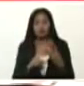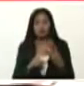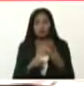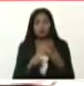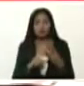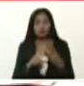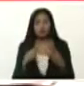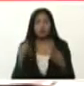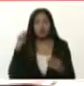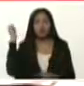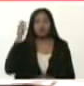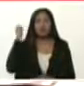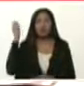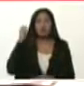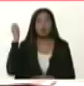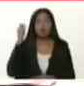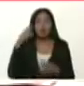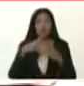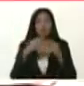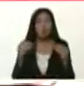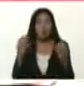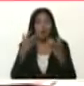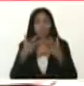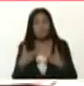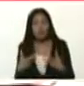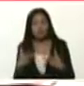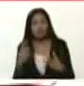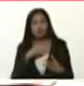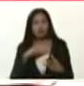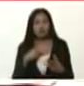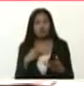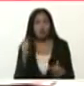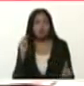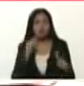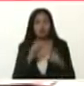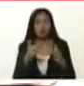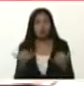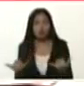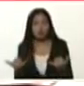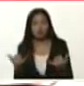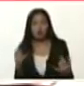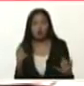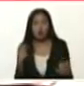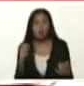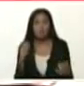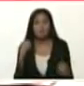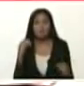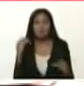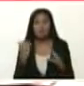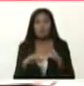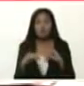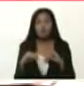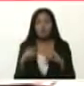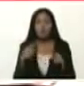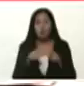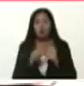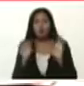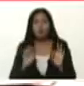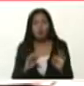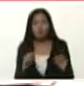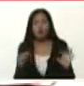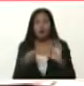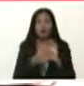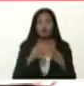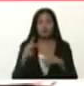en Apure, todas las empresas que estoy directamente transfiriendo en alianza